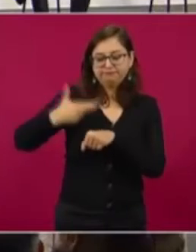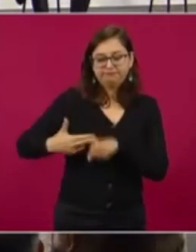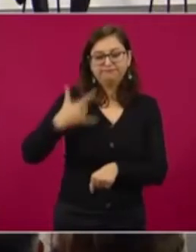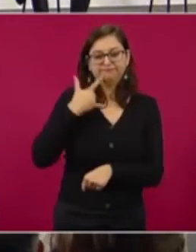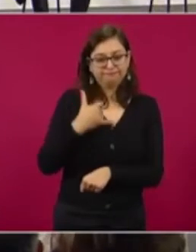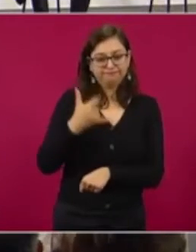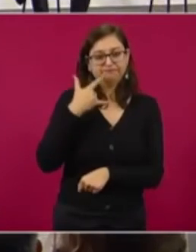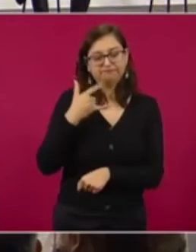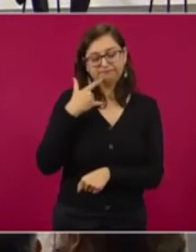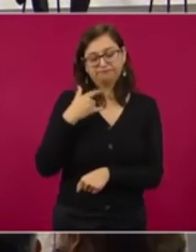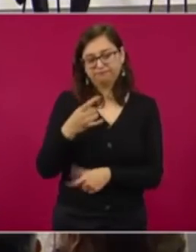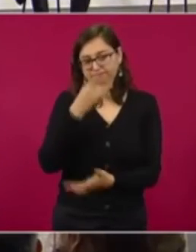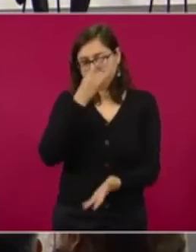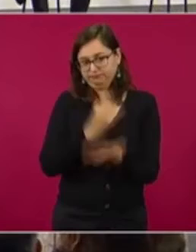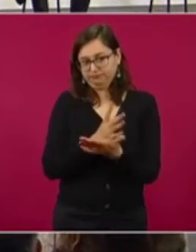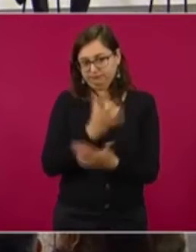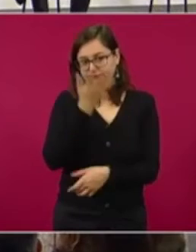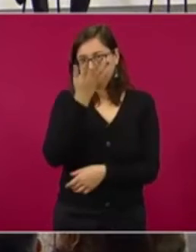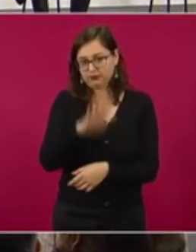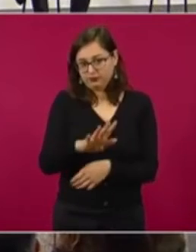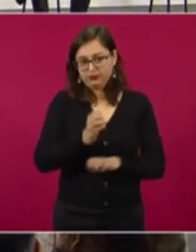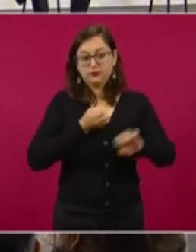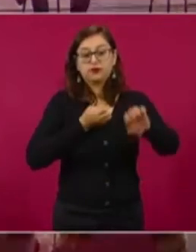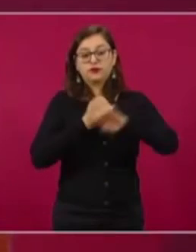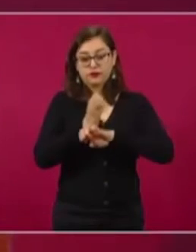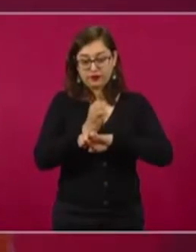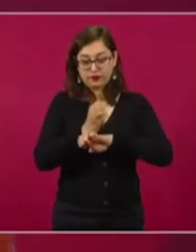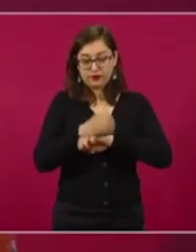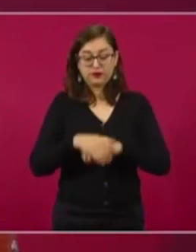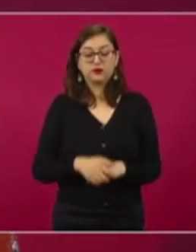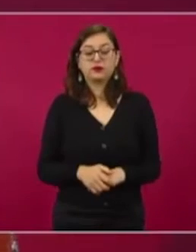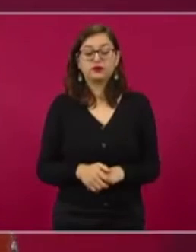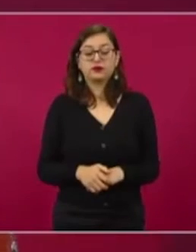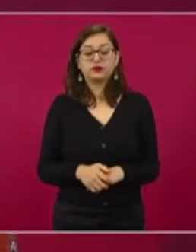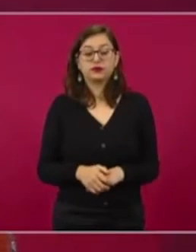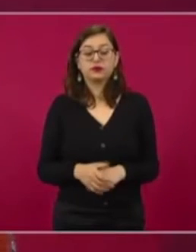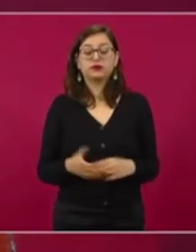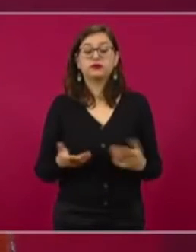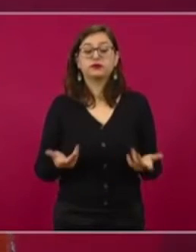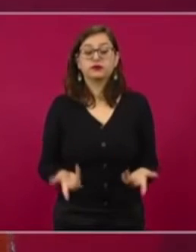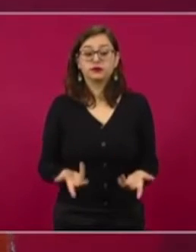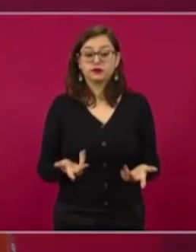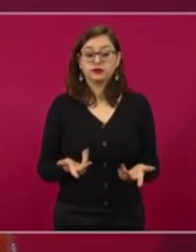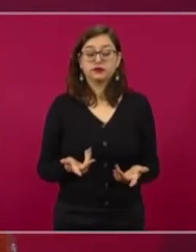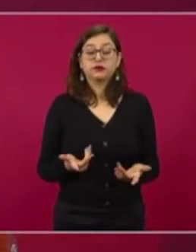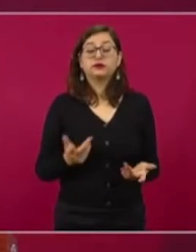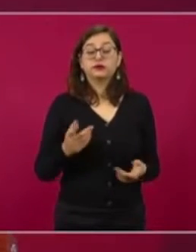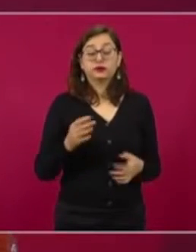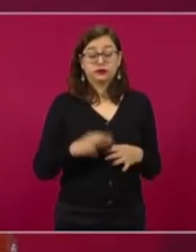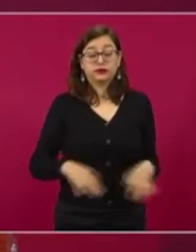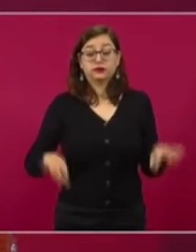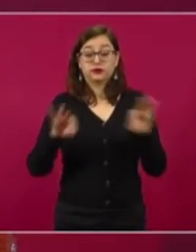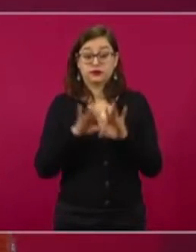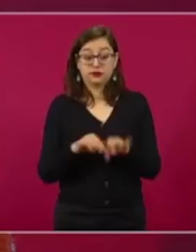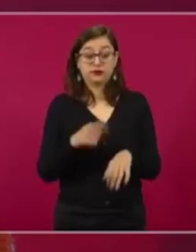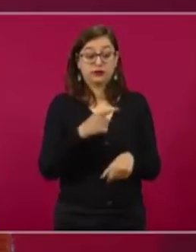Decir que, subrayar que es 2,500 pesos por vehículo